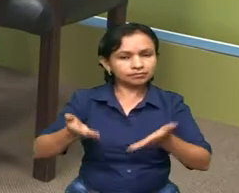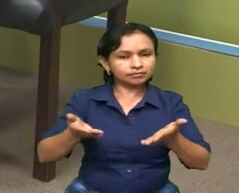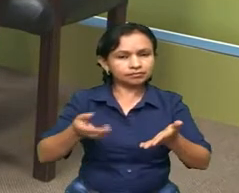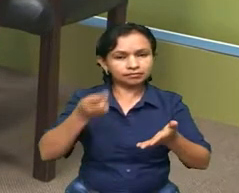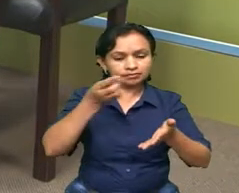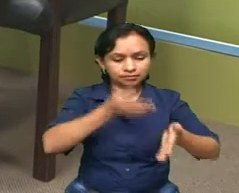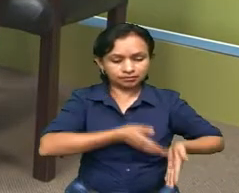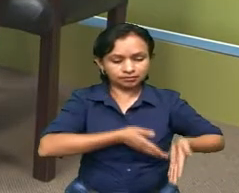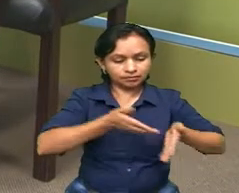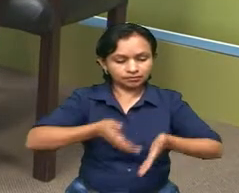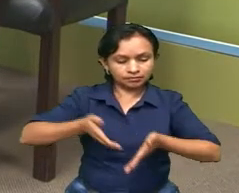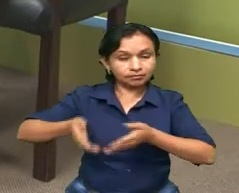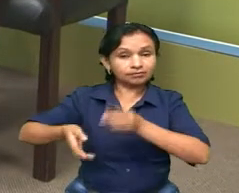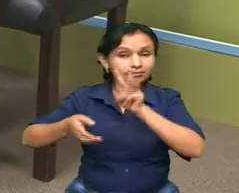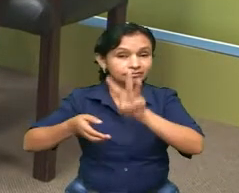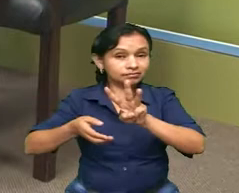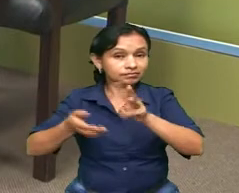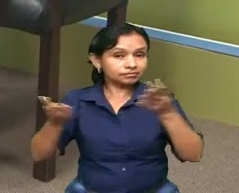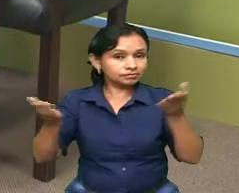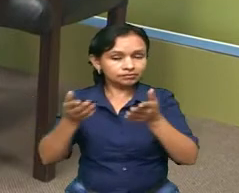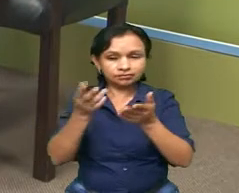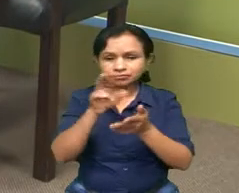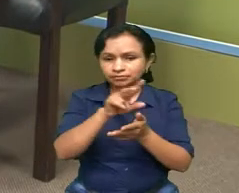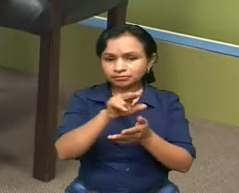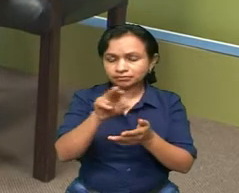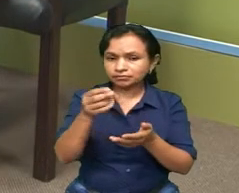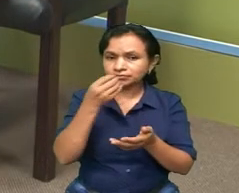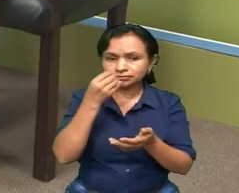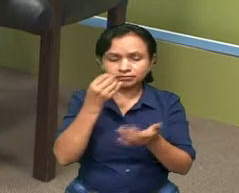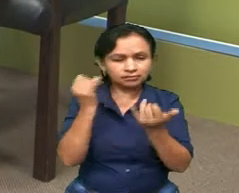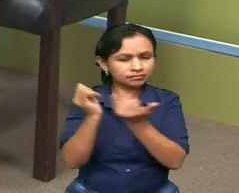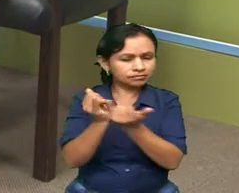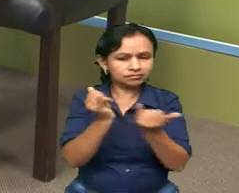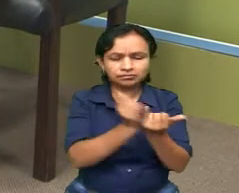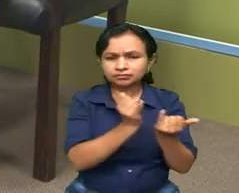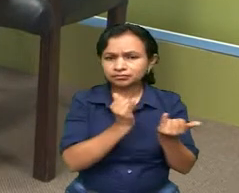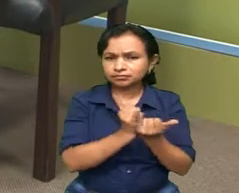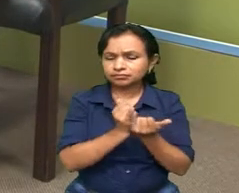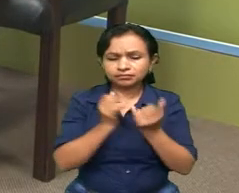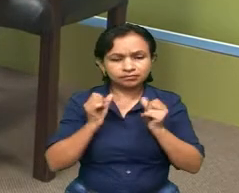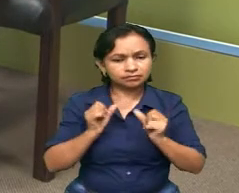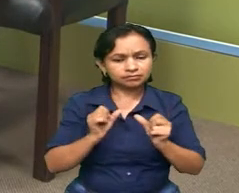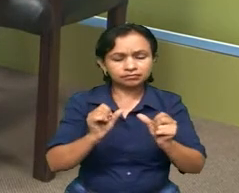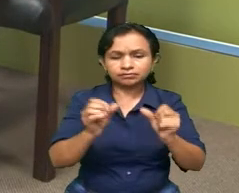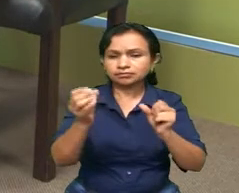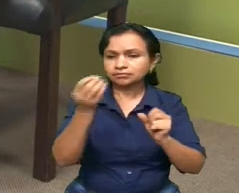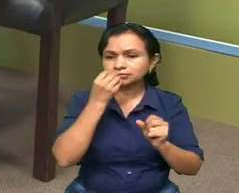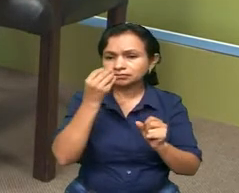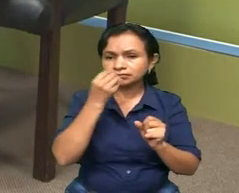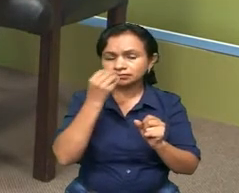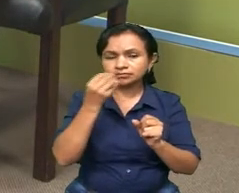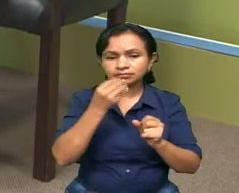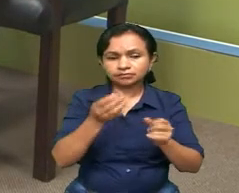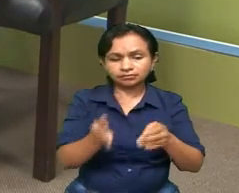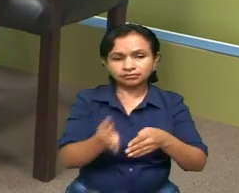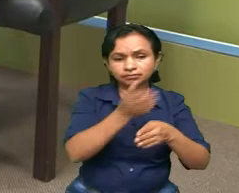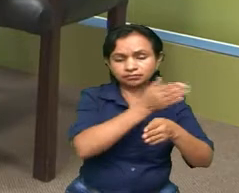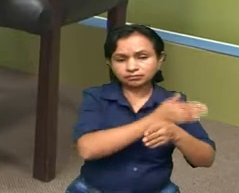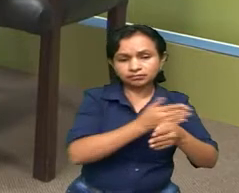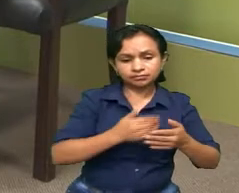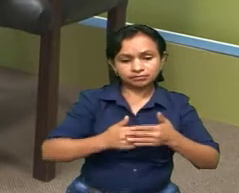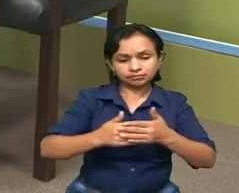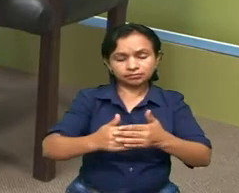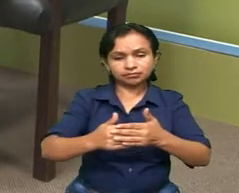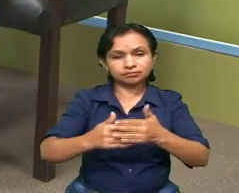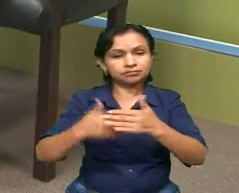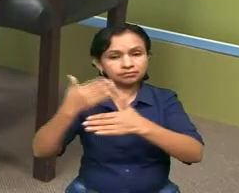trillizo, ¿lo mismo la alimentación? Igual la alimentación, continuar con su alimentación, igual desde el embarazo y con